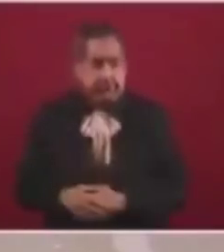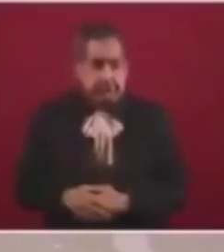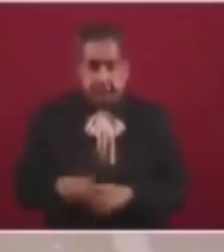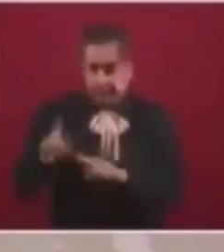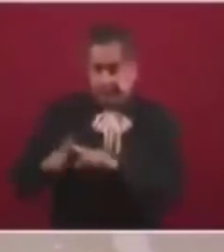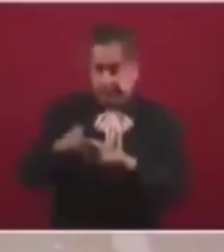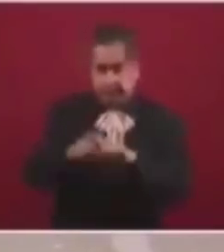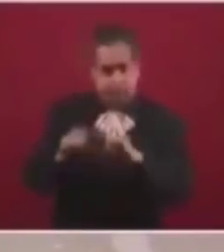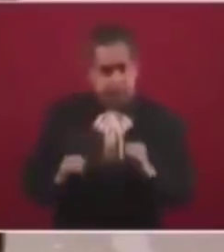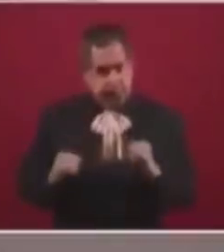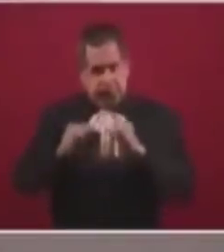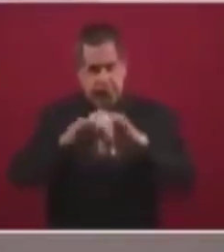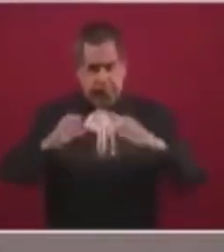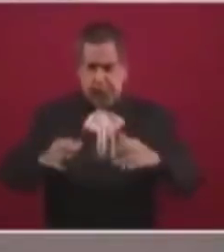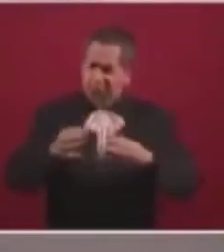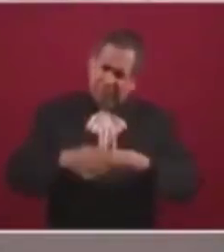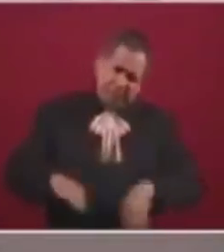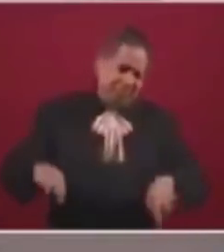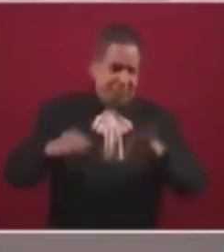Torero.